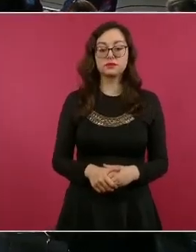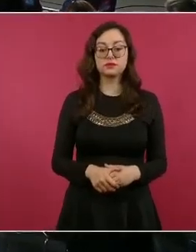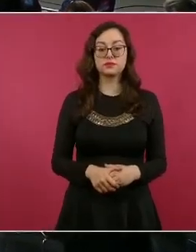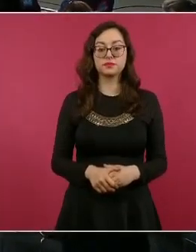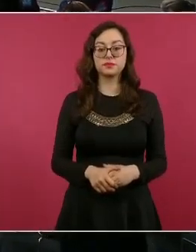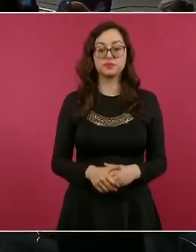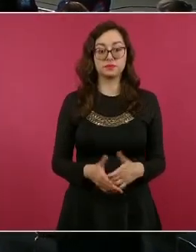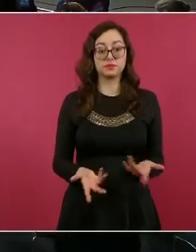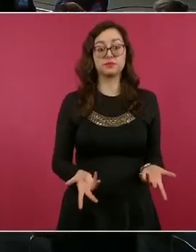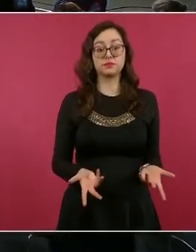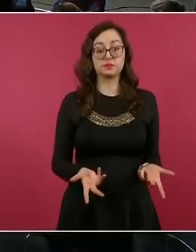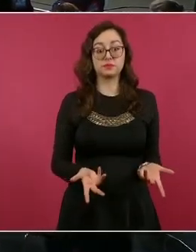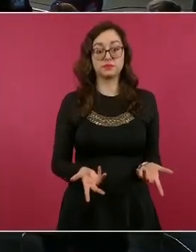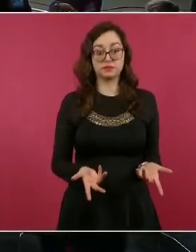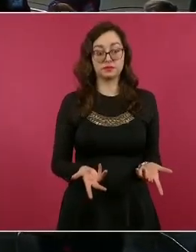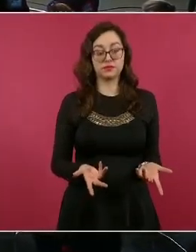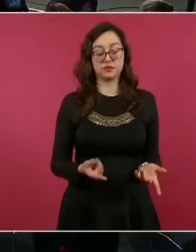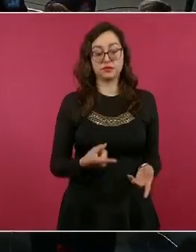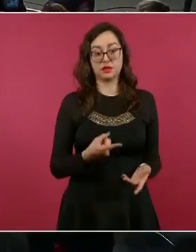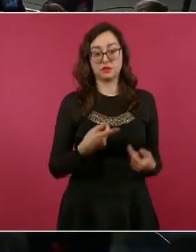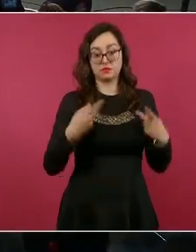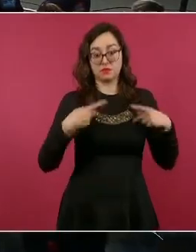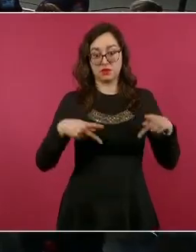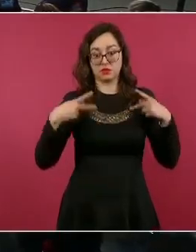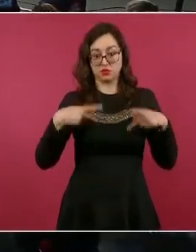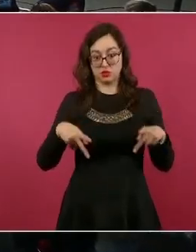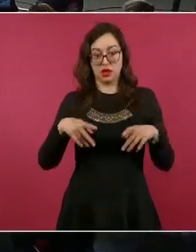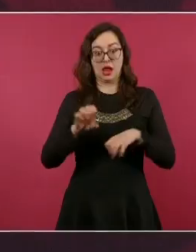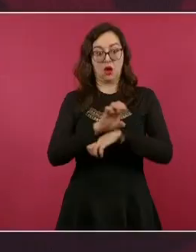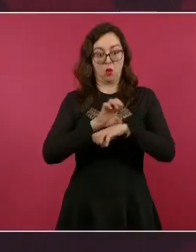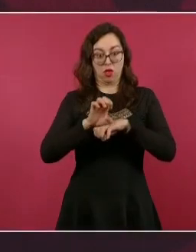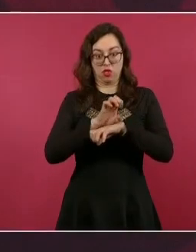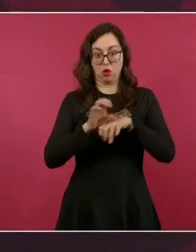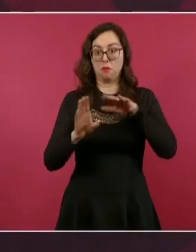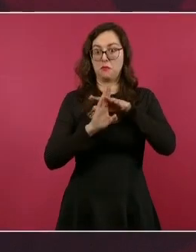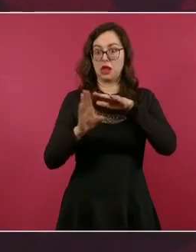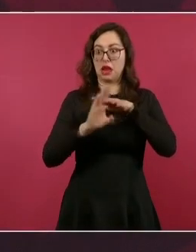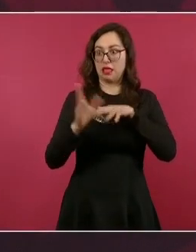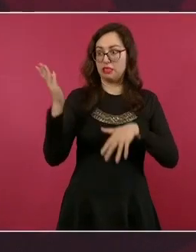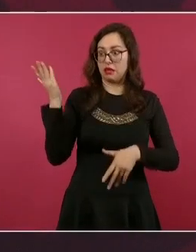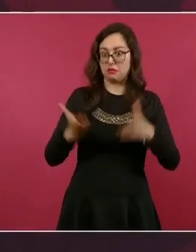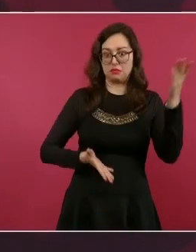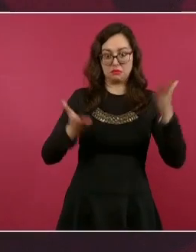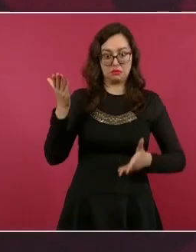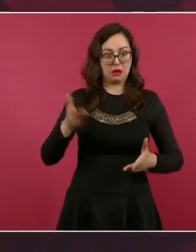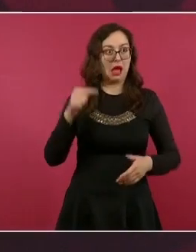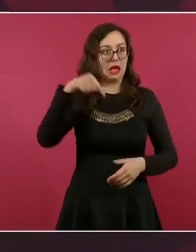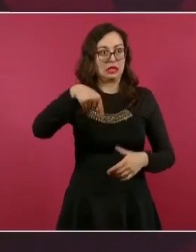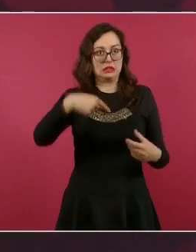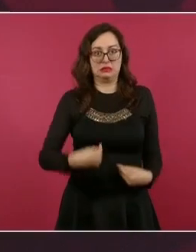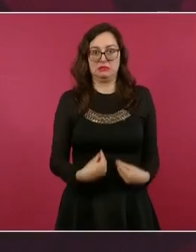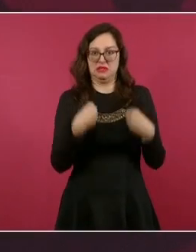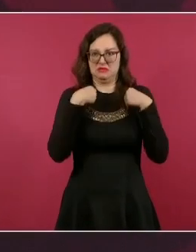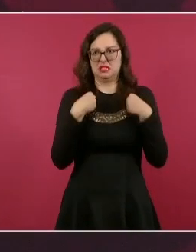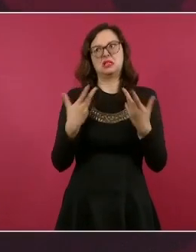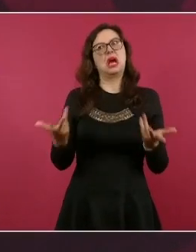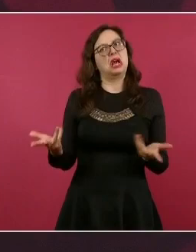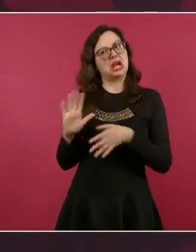no maltratar a nuestros hermanos ecuatorianos que viven en México,